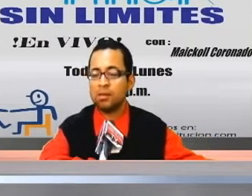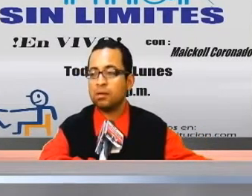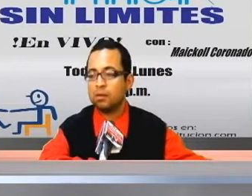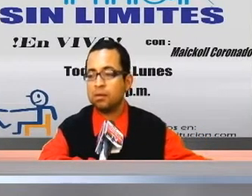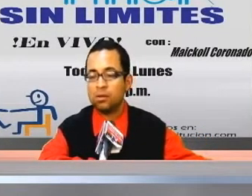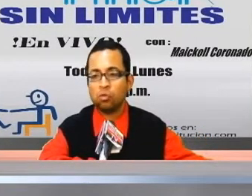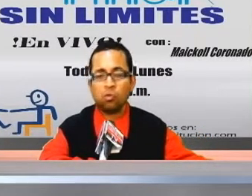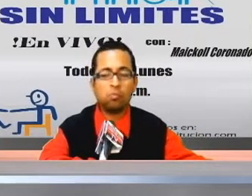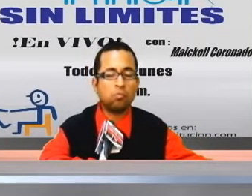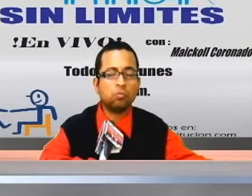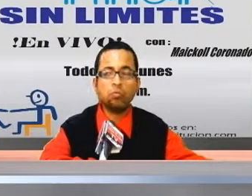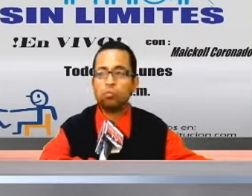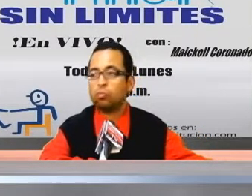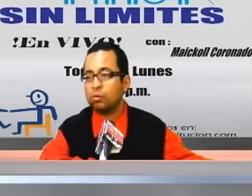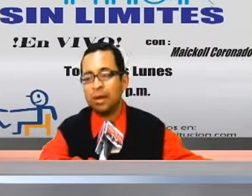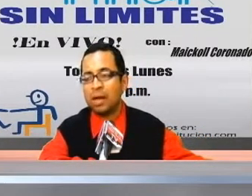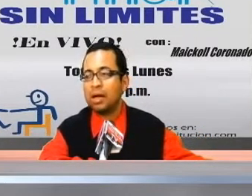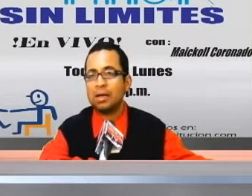lamentablemente